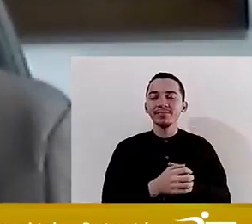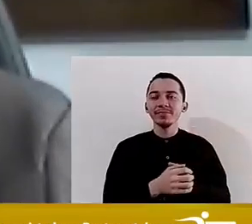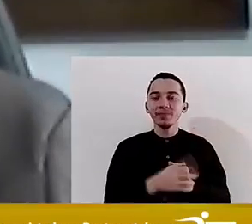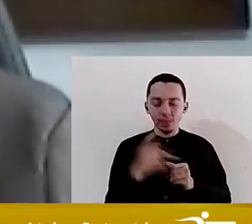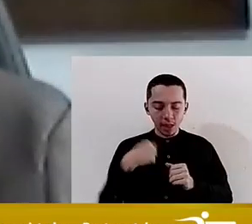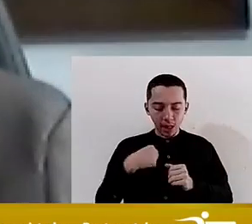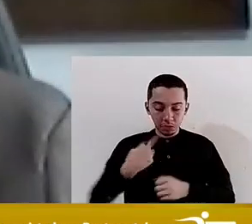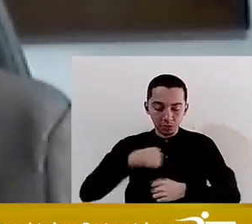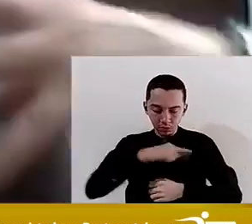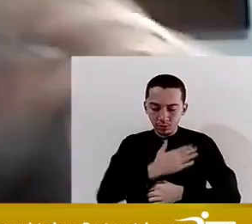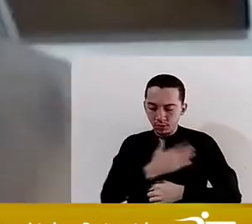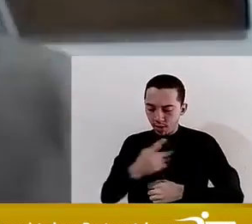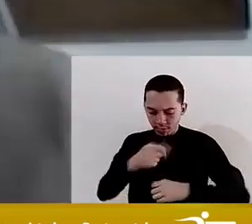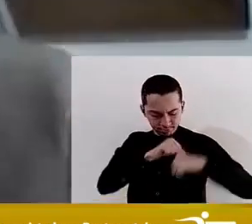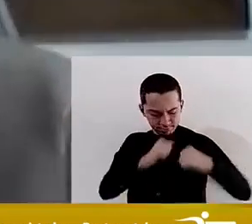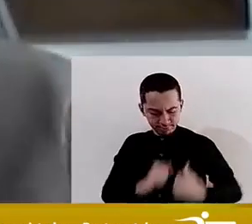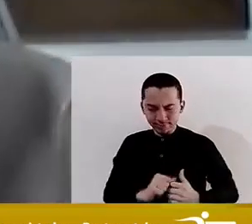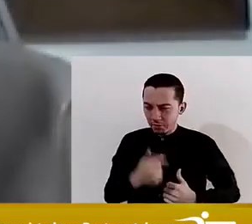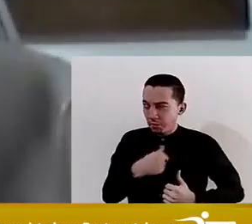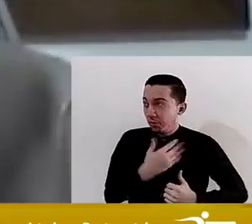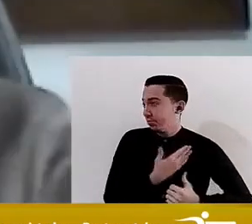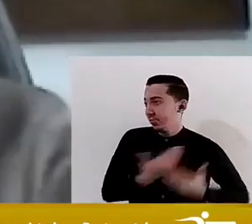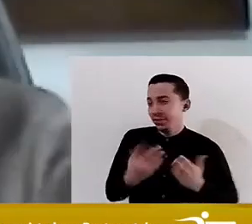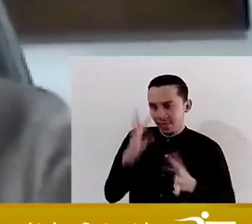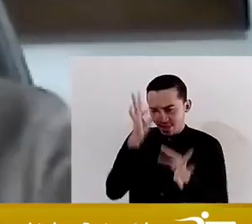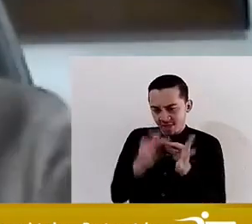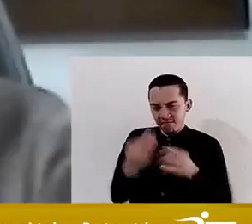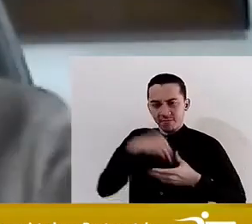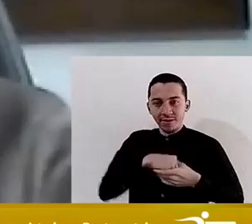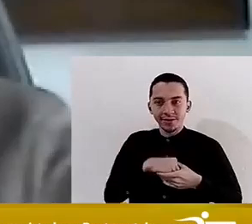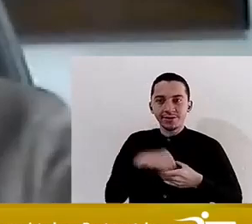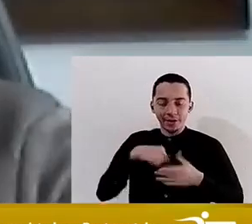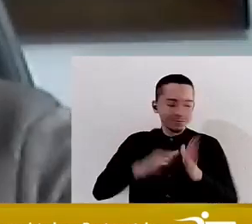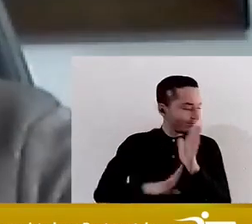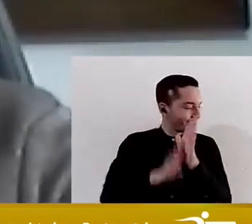sale, porque tiene vida, una vida maravillosa.